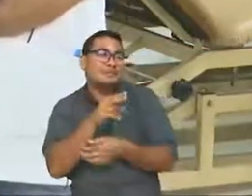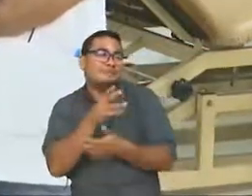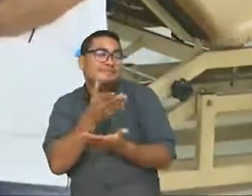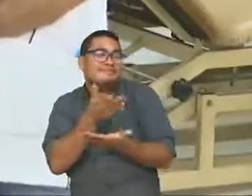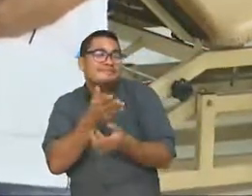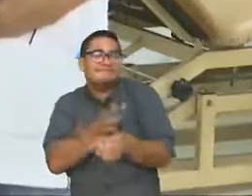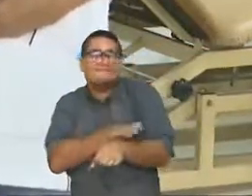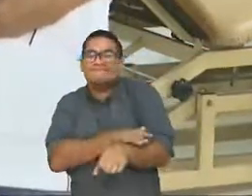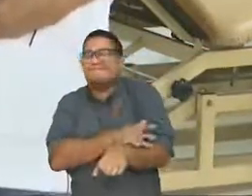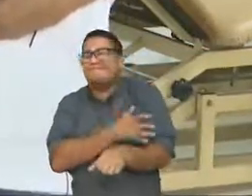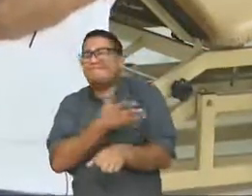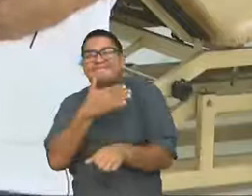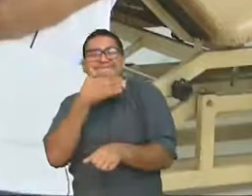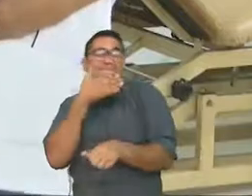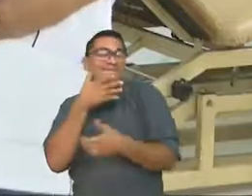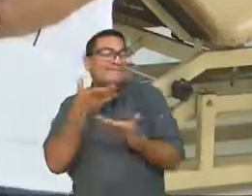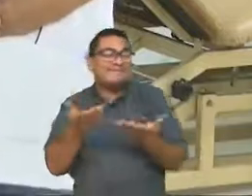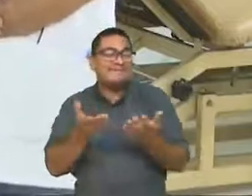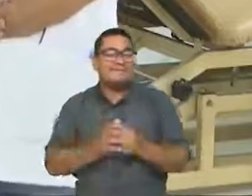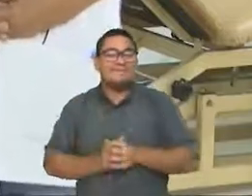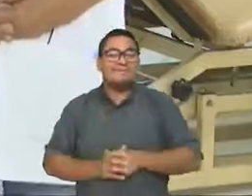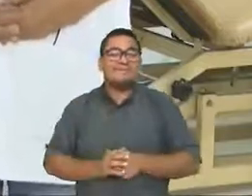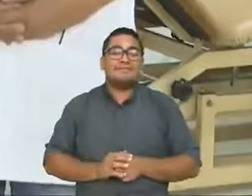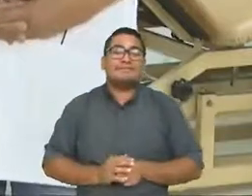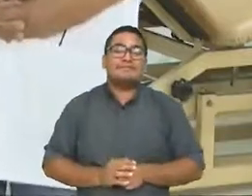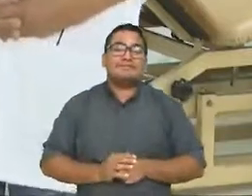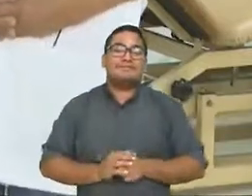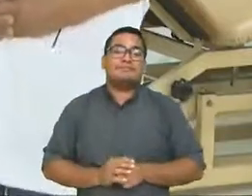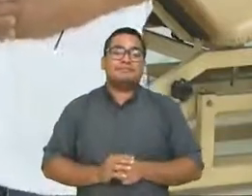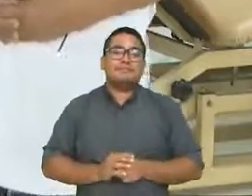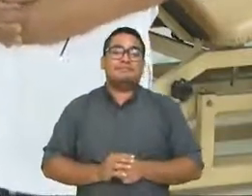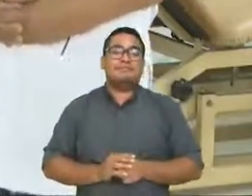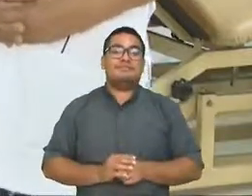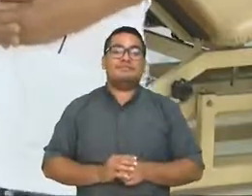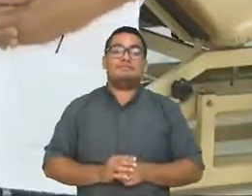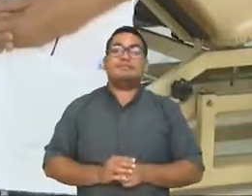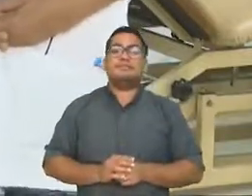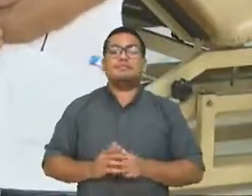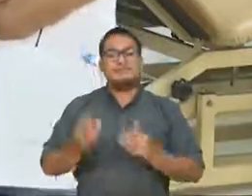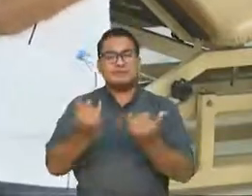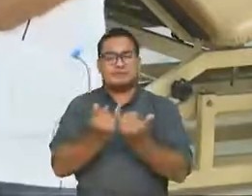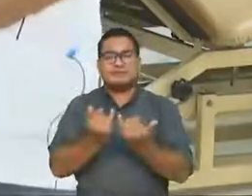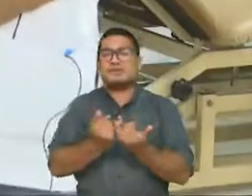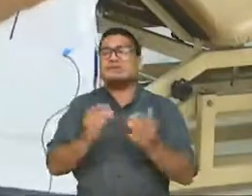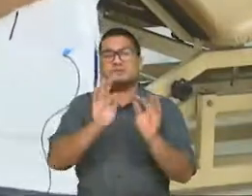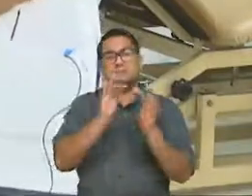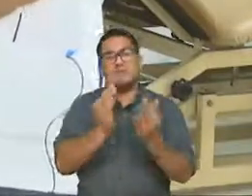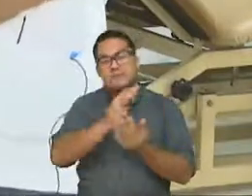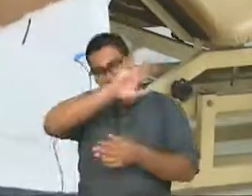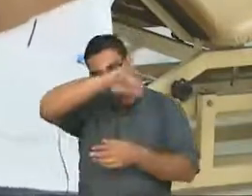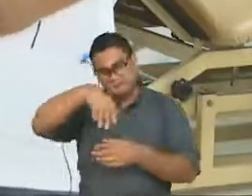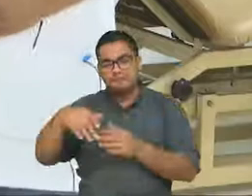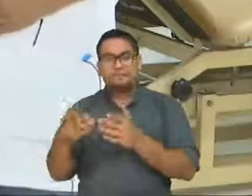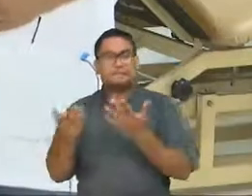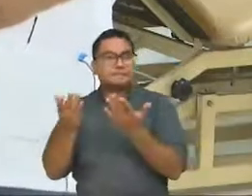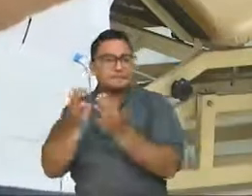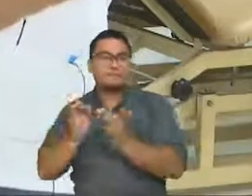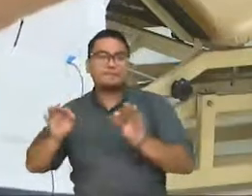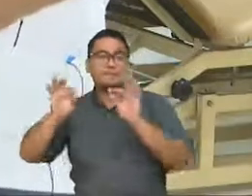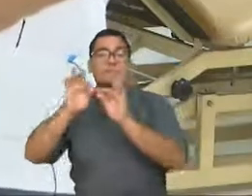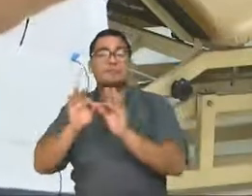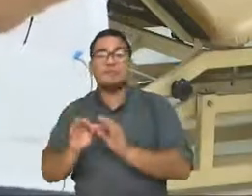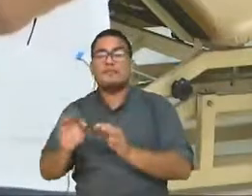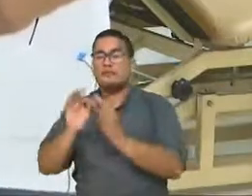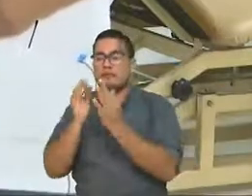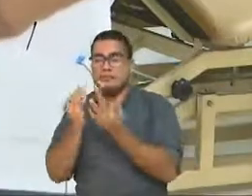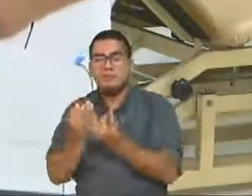a todos los que lo quieren, pues. Sí, nosotros involucramos a la familia, porque la familia es la base